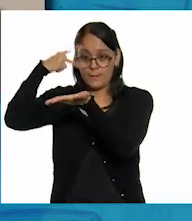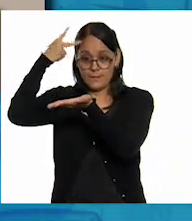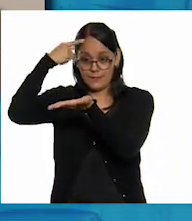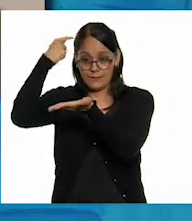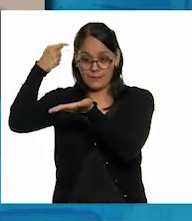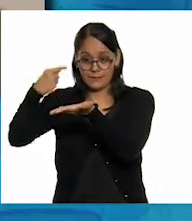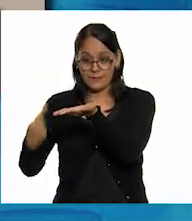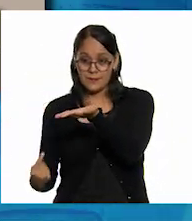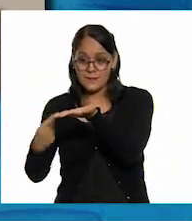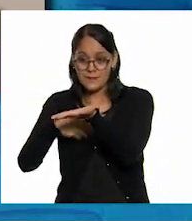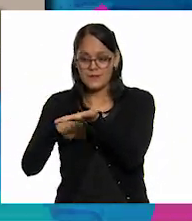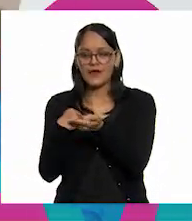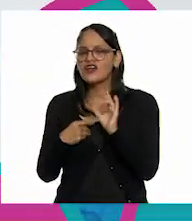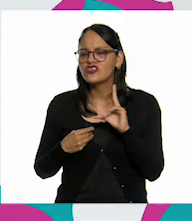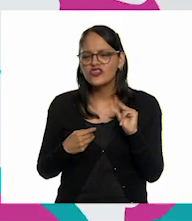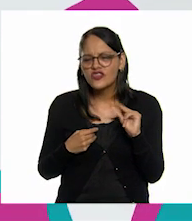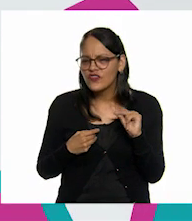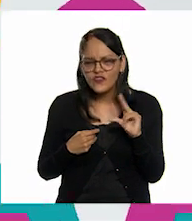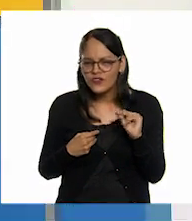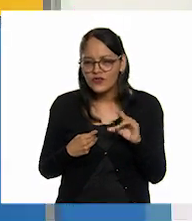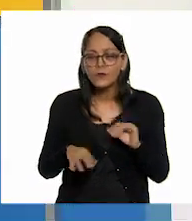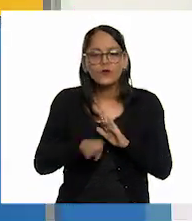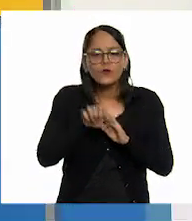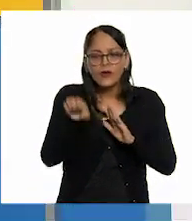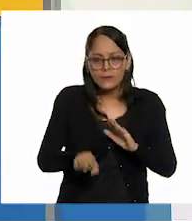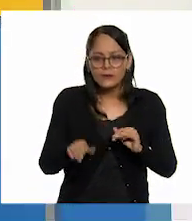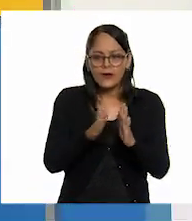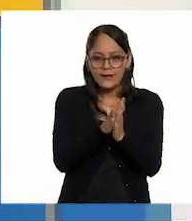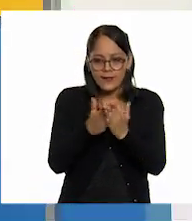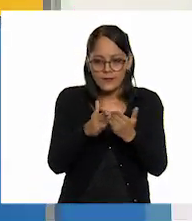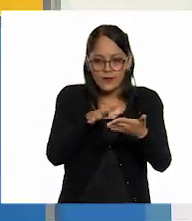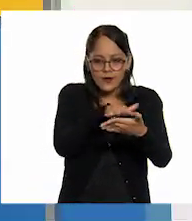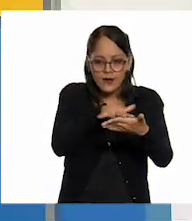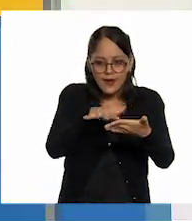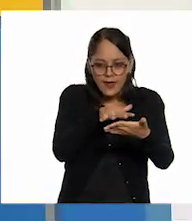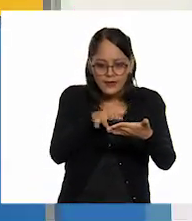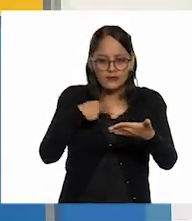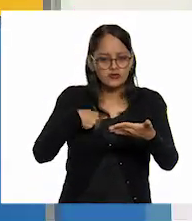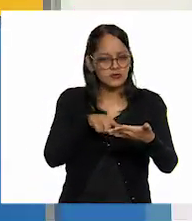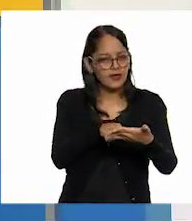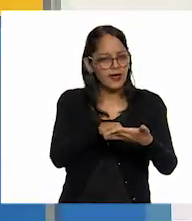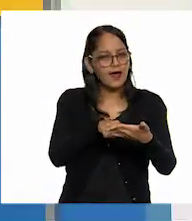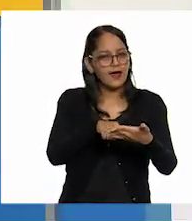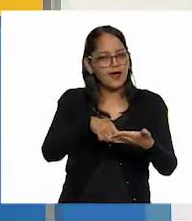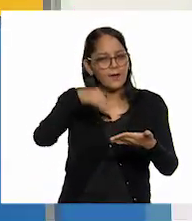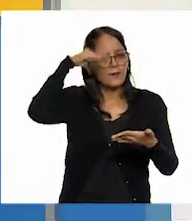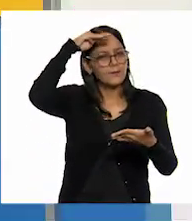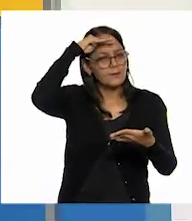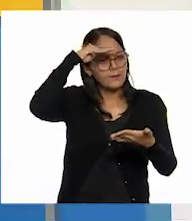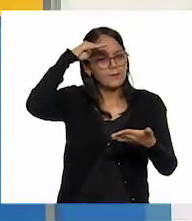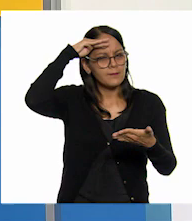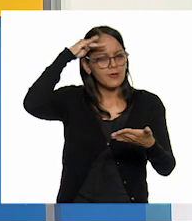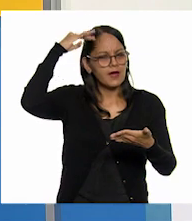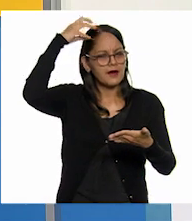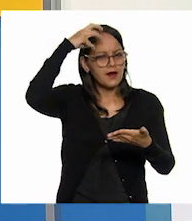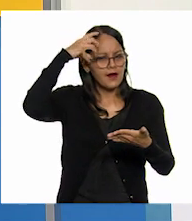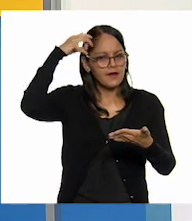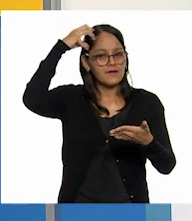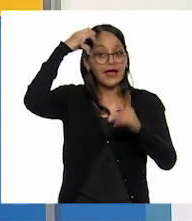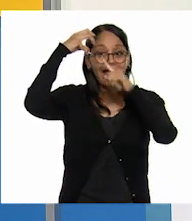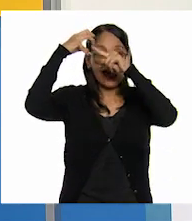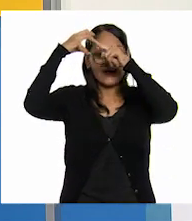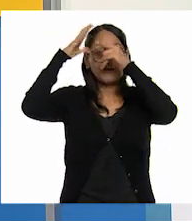que al leer el libro o al pensar y reflexionar sobre el libro, es como si estuviéramos dentro del mundo